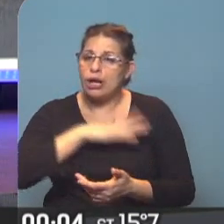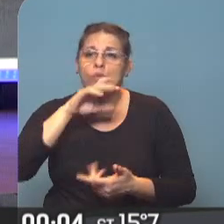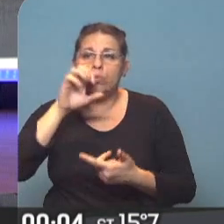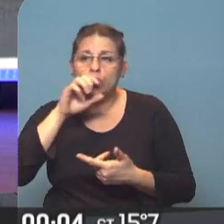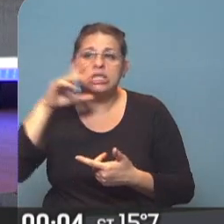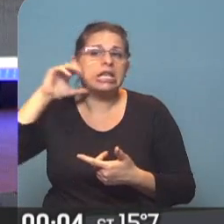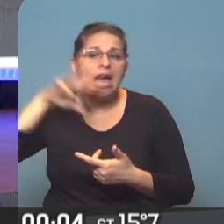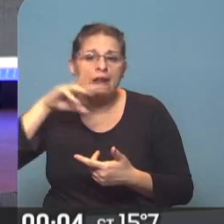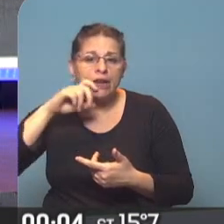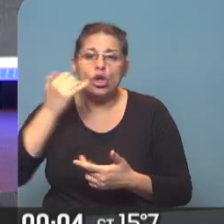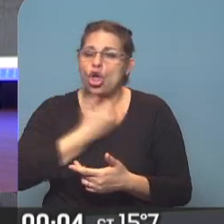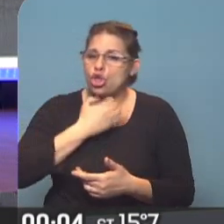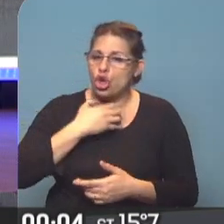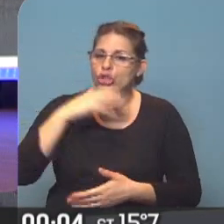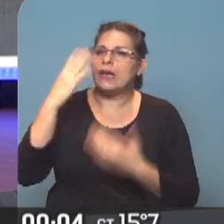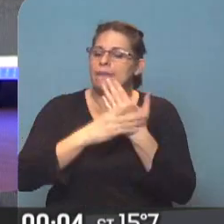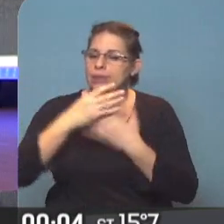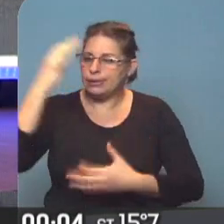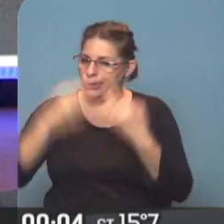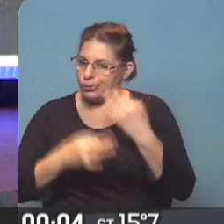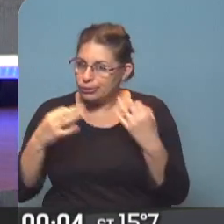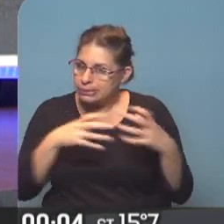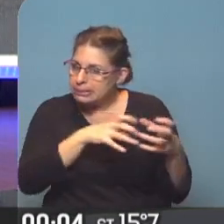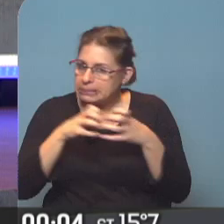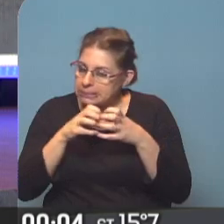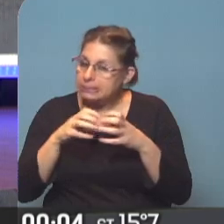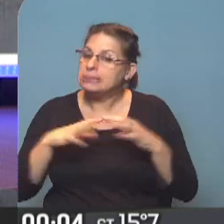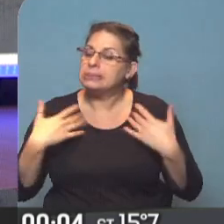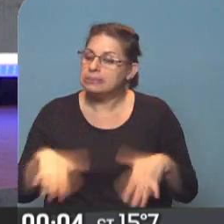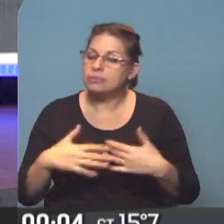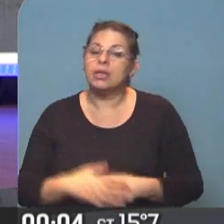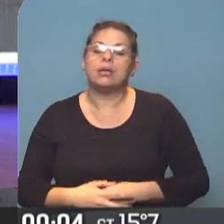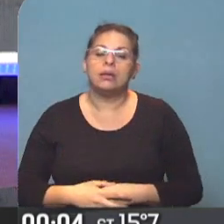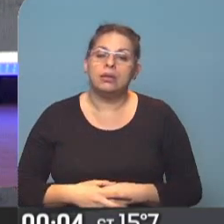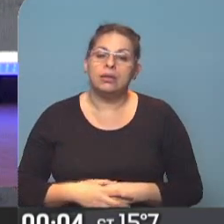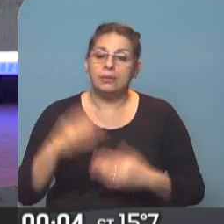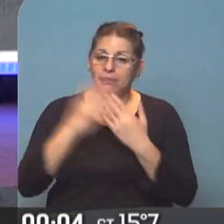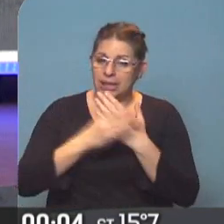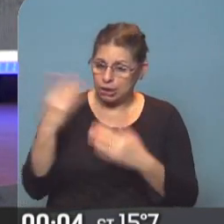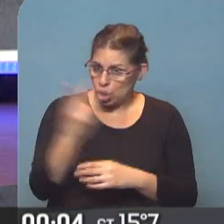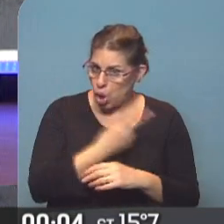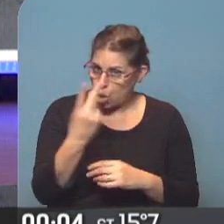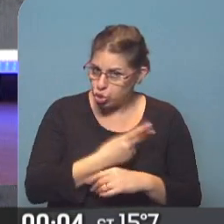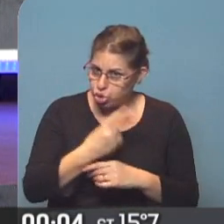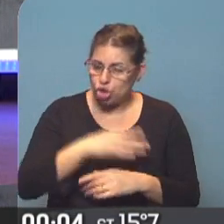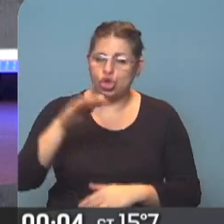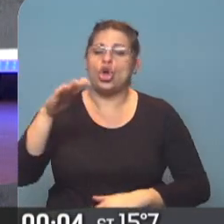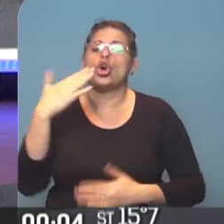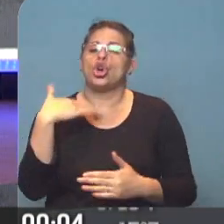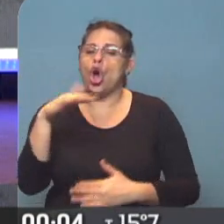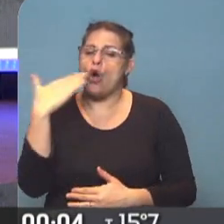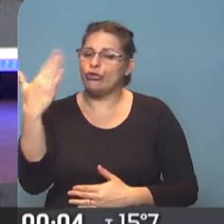el Ministerio de Justicia. No terminó como se esperaba. Directamente, los ministros terminaron la conferencia cuando